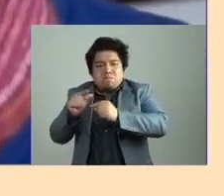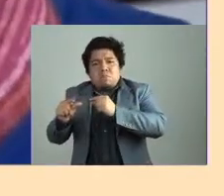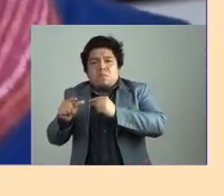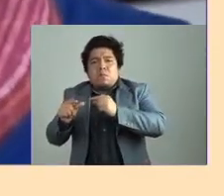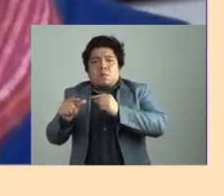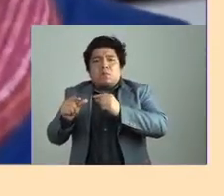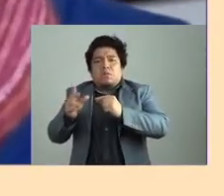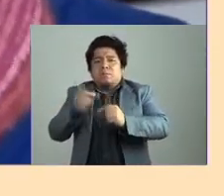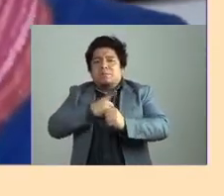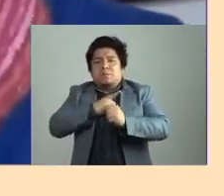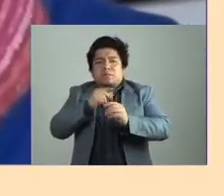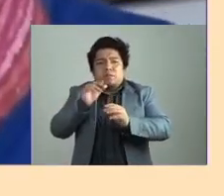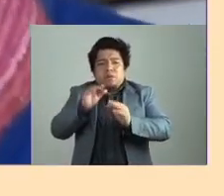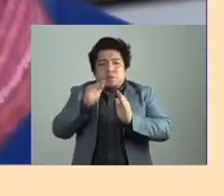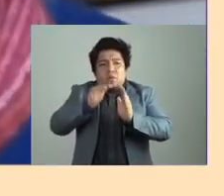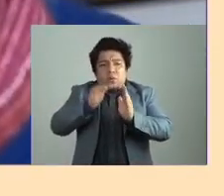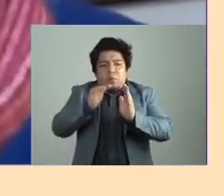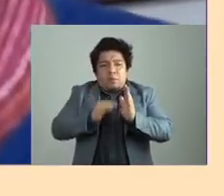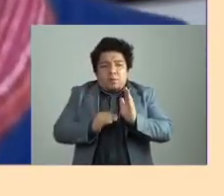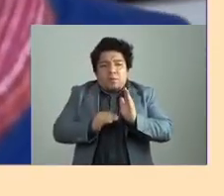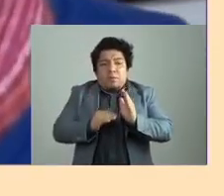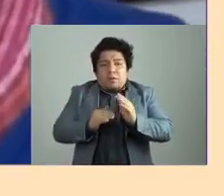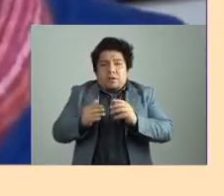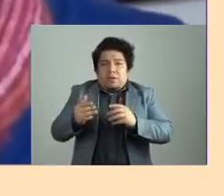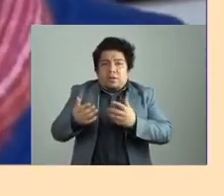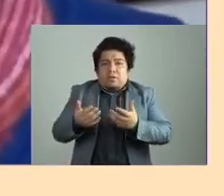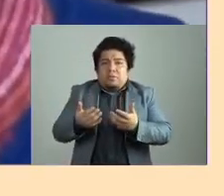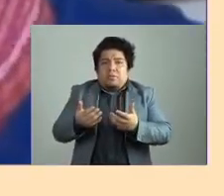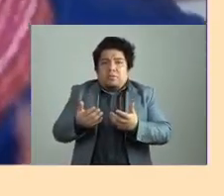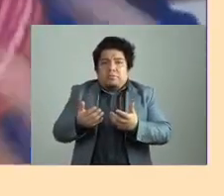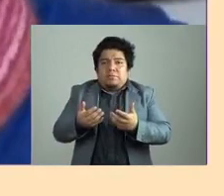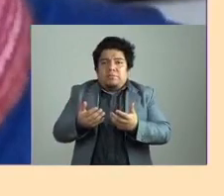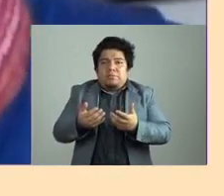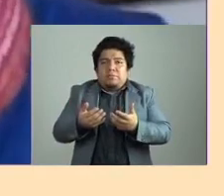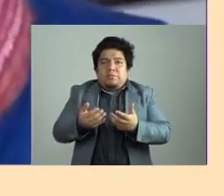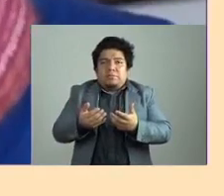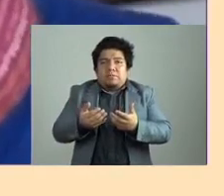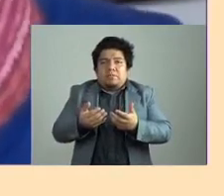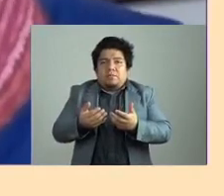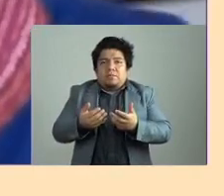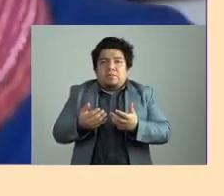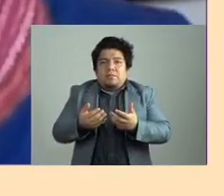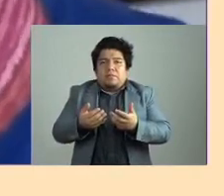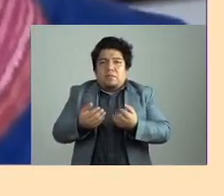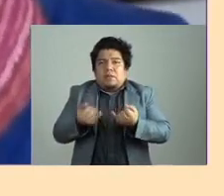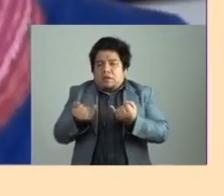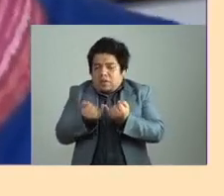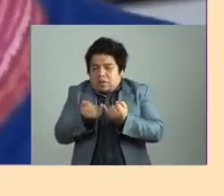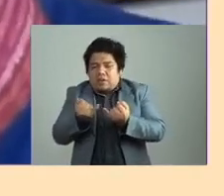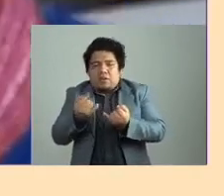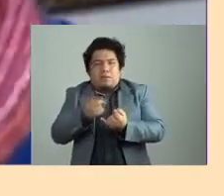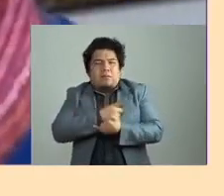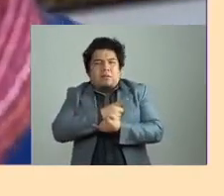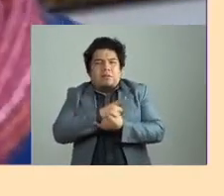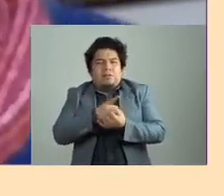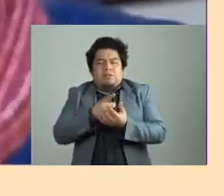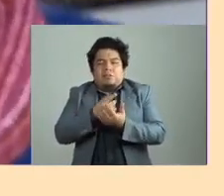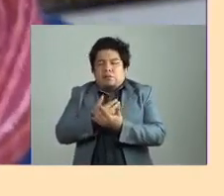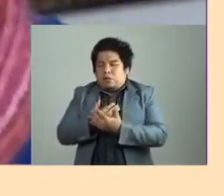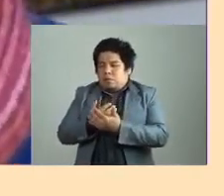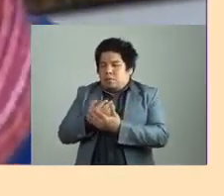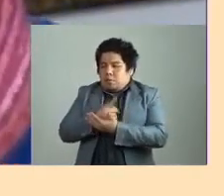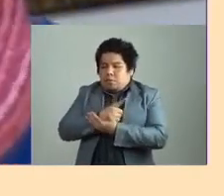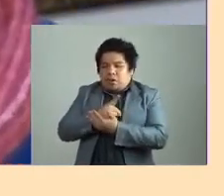costo del trabajo de imponer forma más intensa de explotación